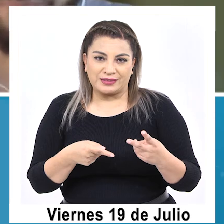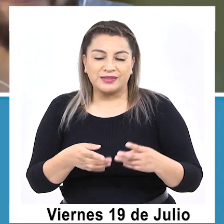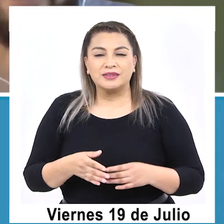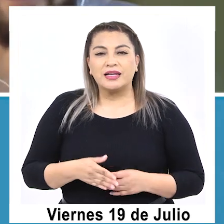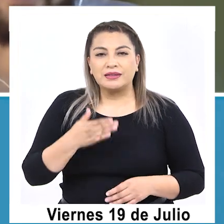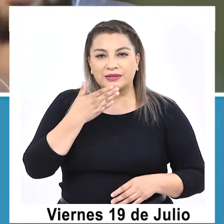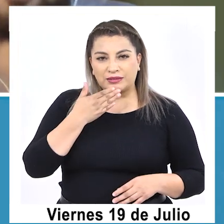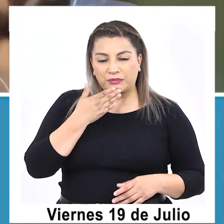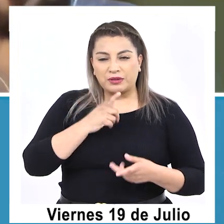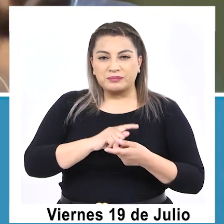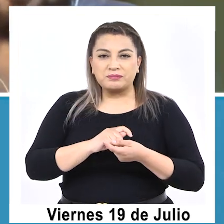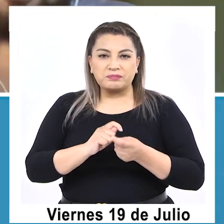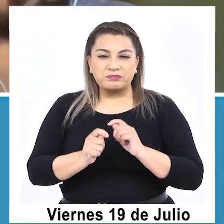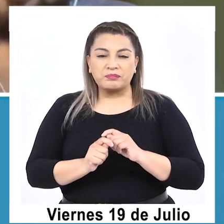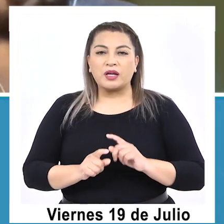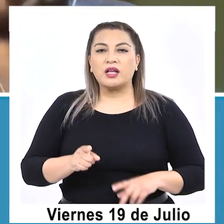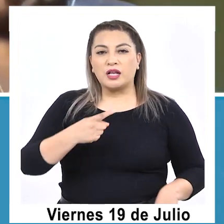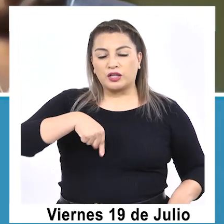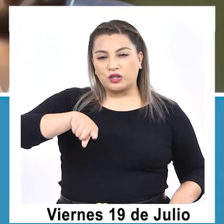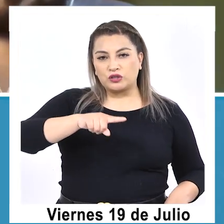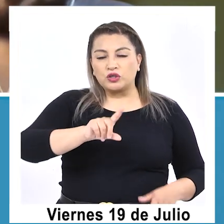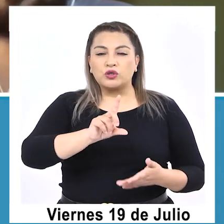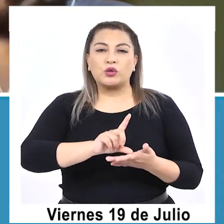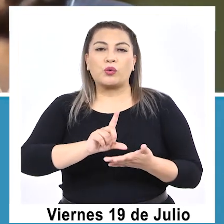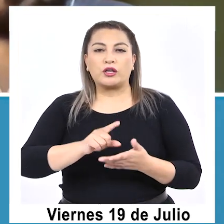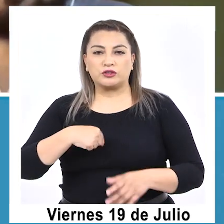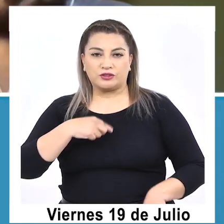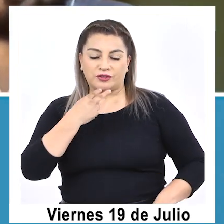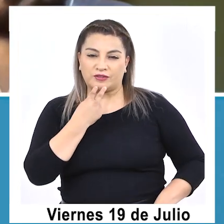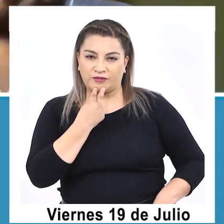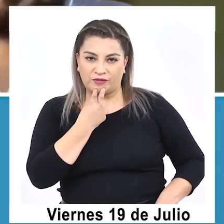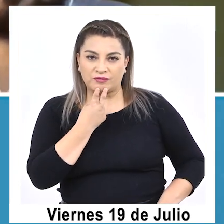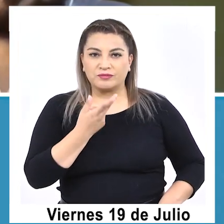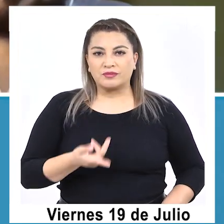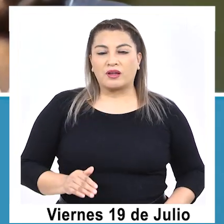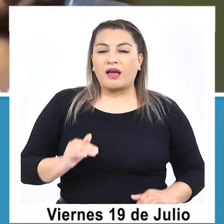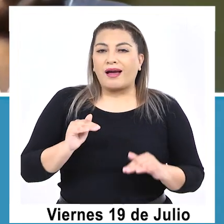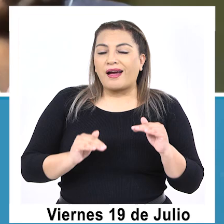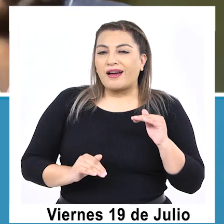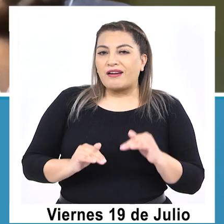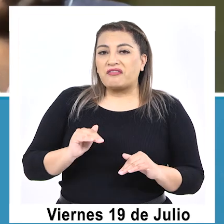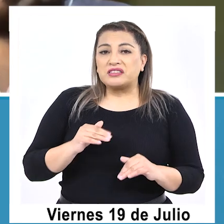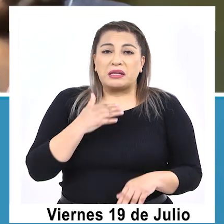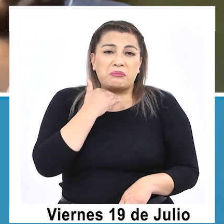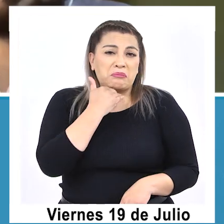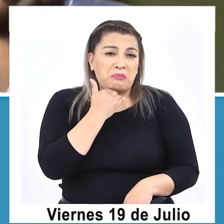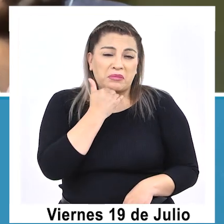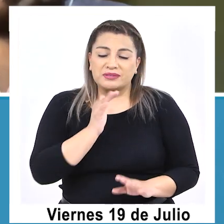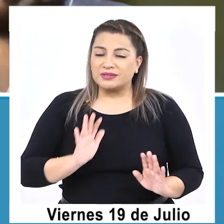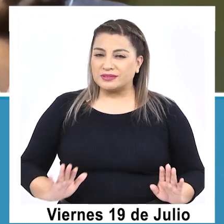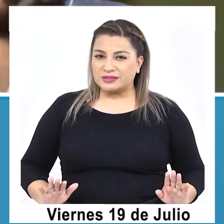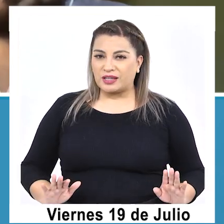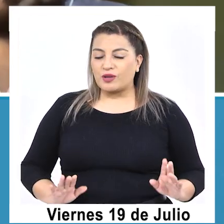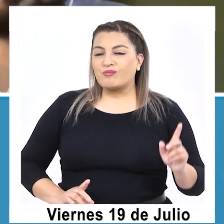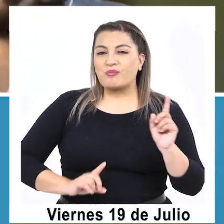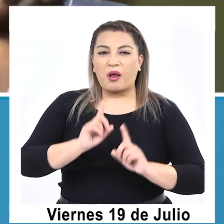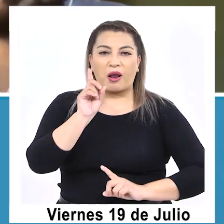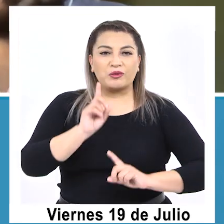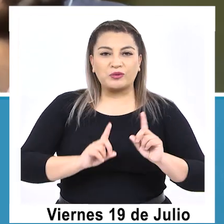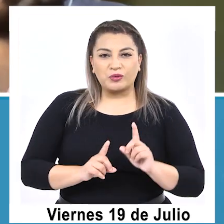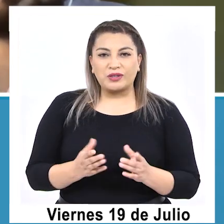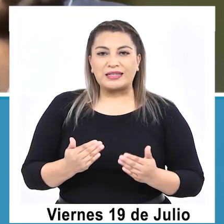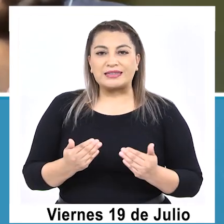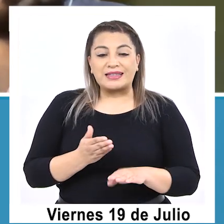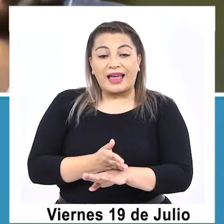también adaptarla a cuáles son las condiciones o el lugar donde tú te encuentras. Entonces, a veces es más sencilla la respuesta, pero se requiere